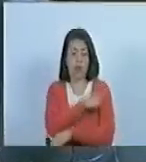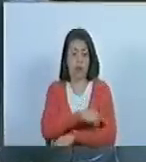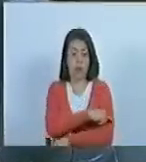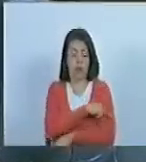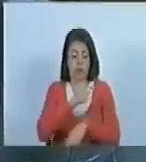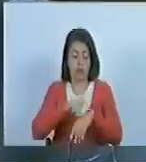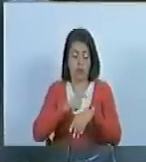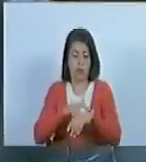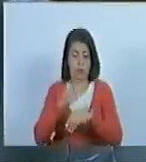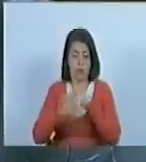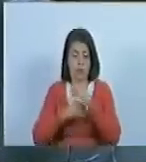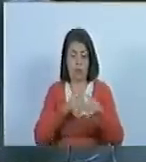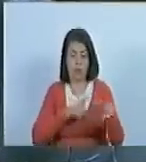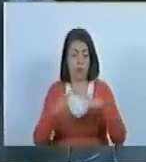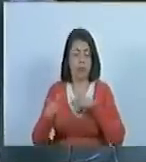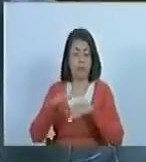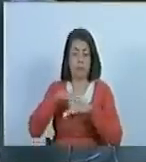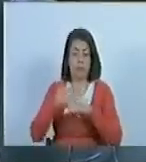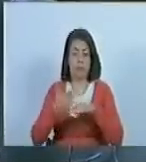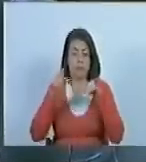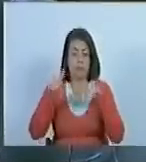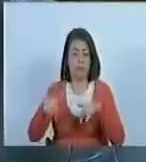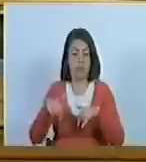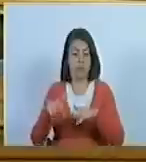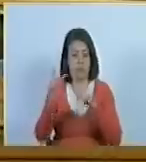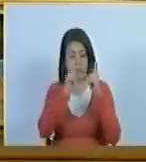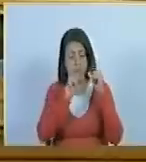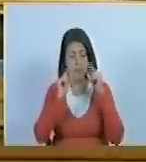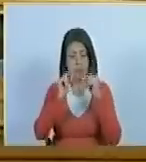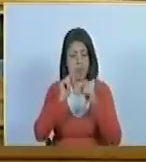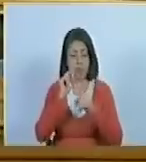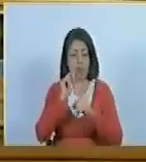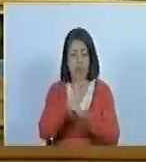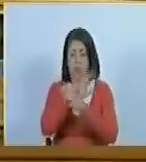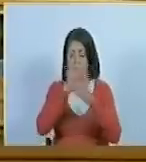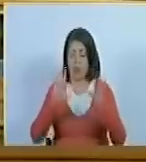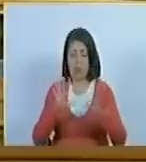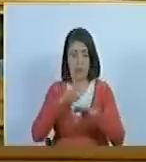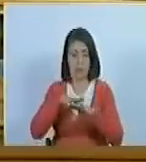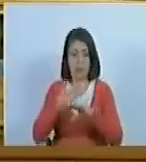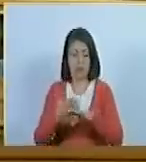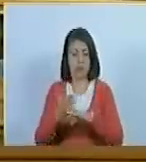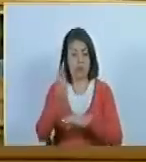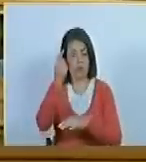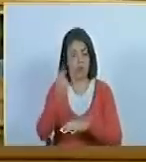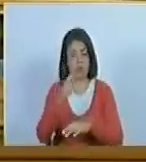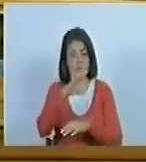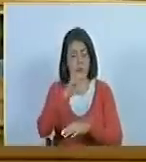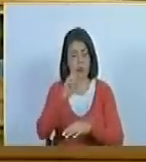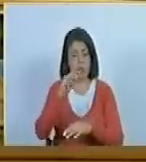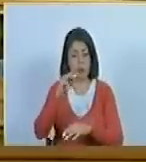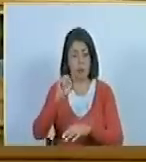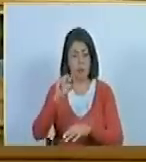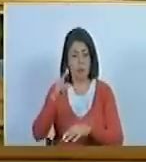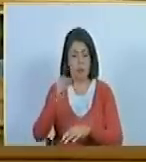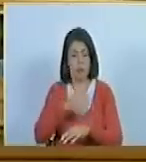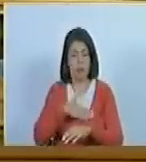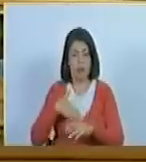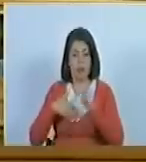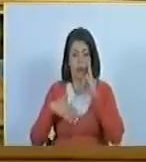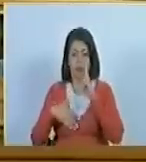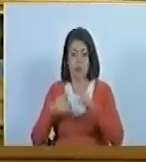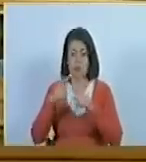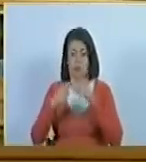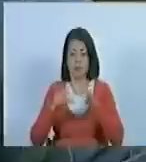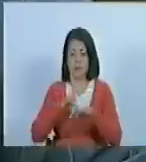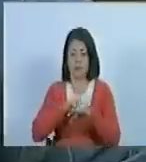esa hora. Está a disposición de usted el tuit de aclaratoria por parte del diputado Camacho, y en última instancia, si quiere ver en su